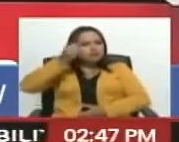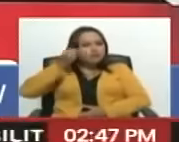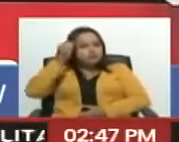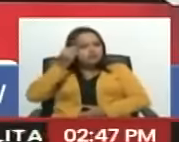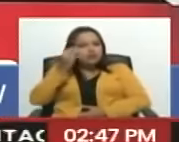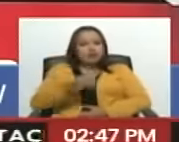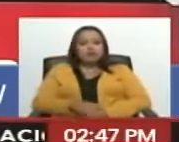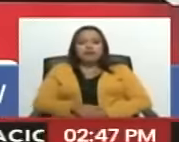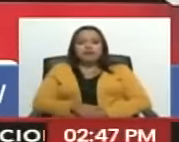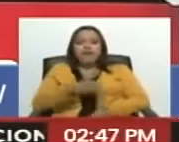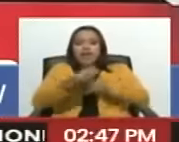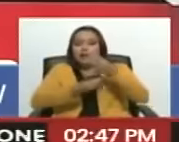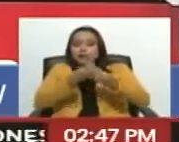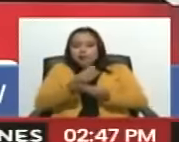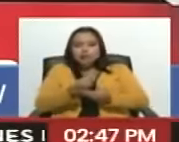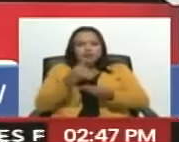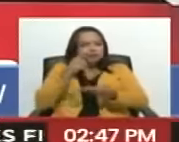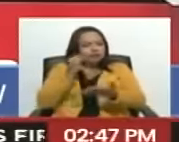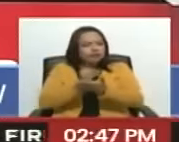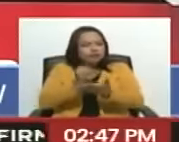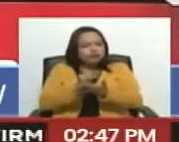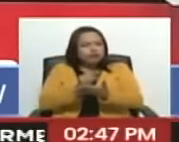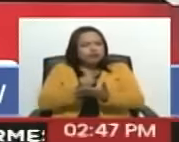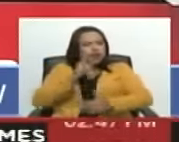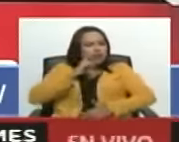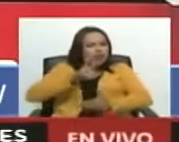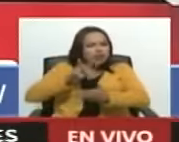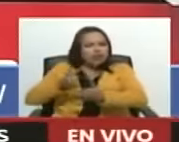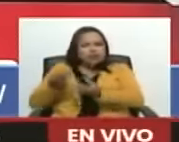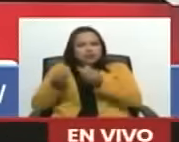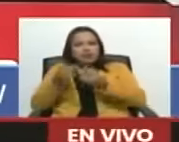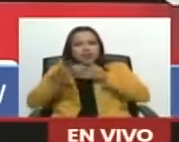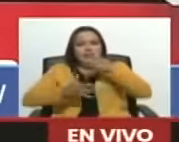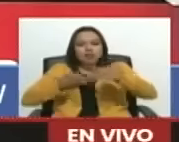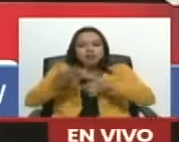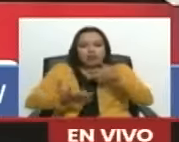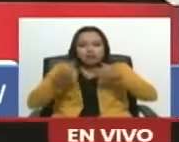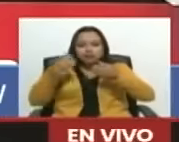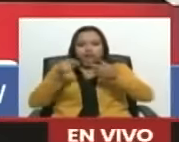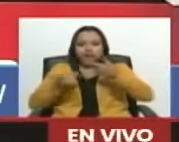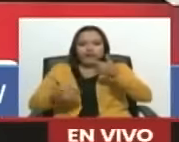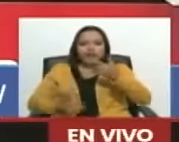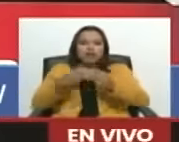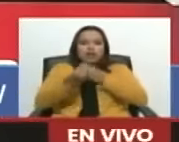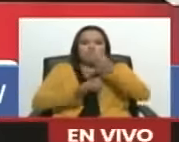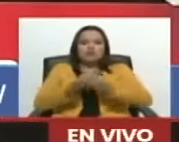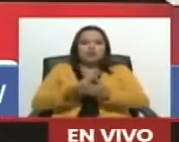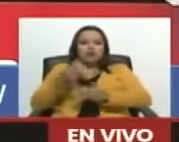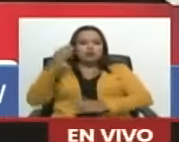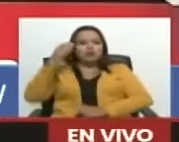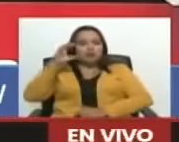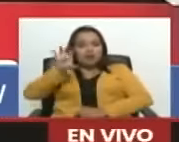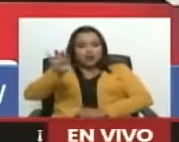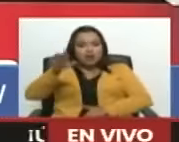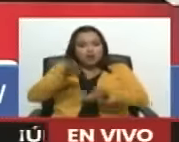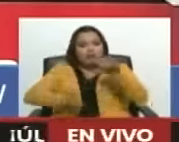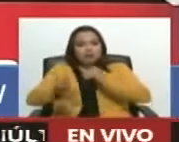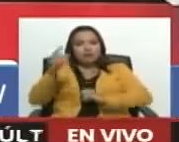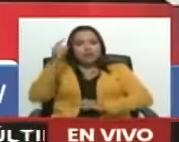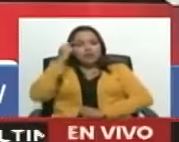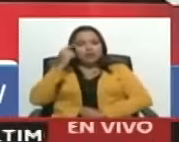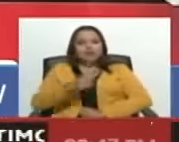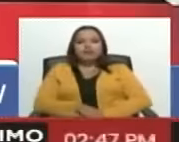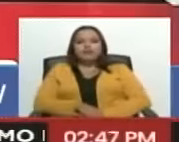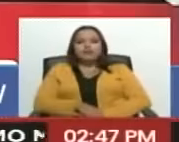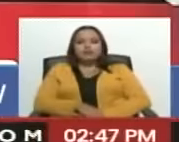pasándole revista a las actividades, a las agendas, a lo que ha venido ocurriendo en el país en los últimos días.